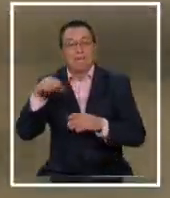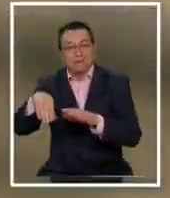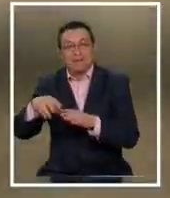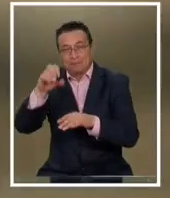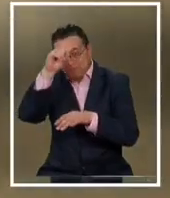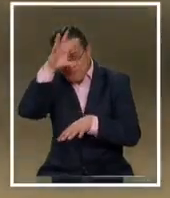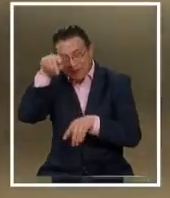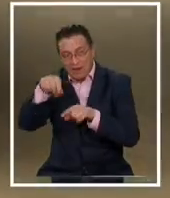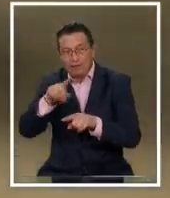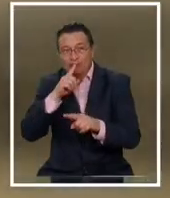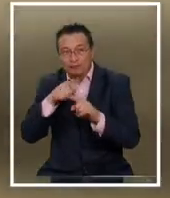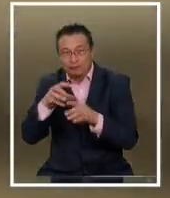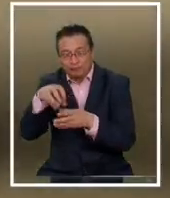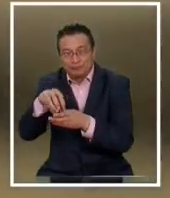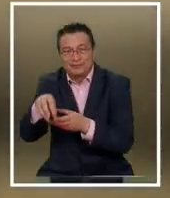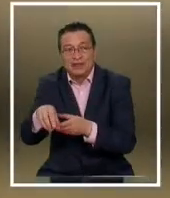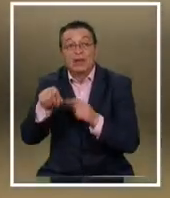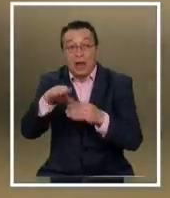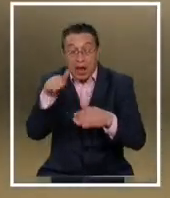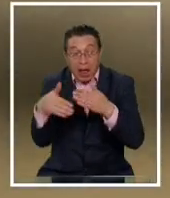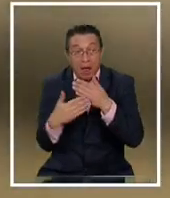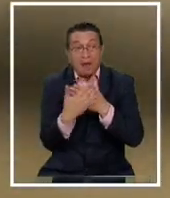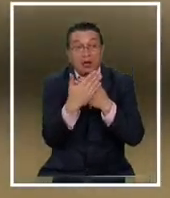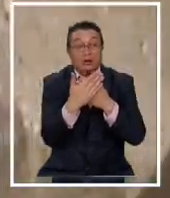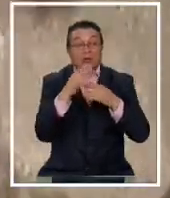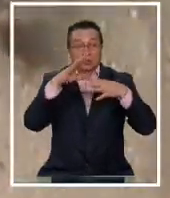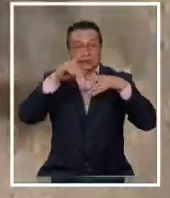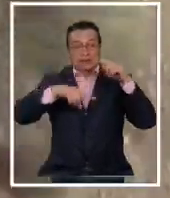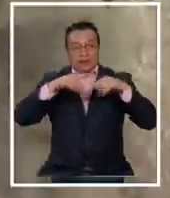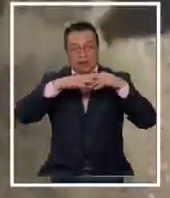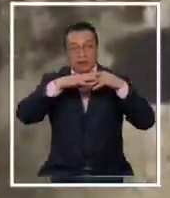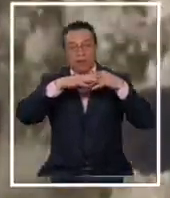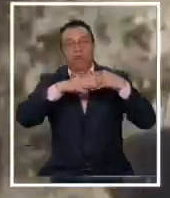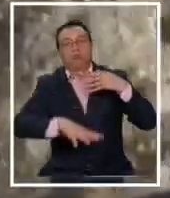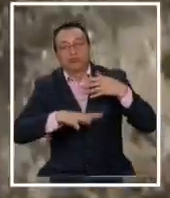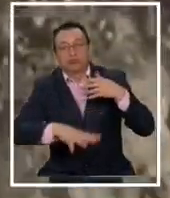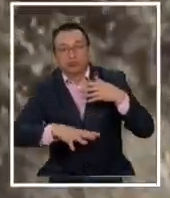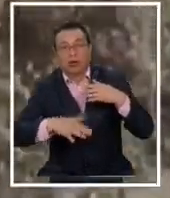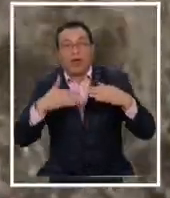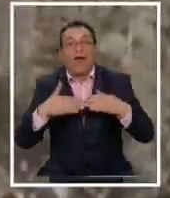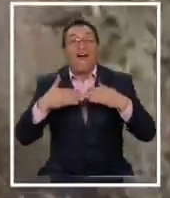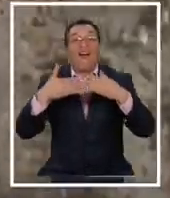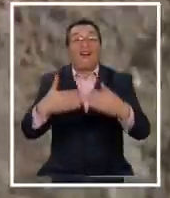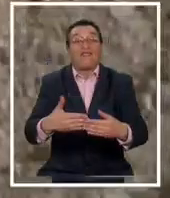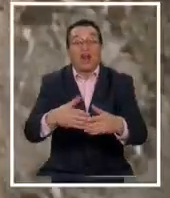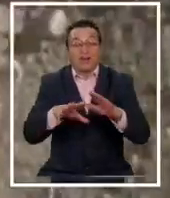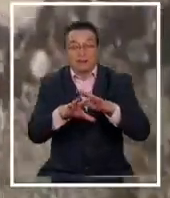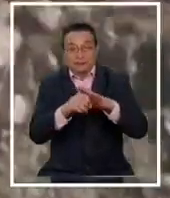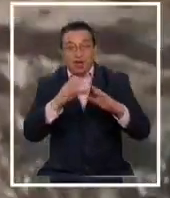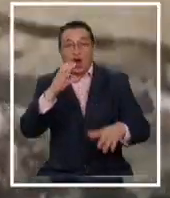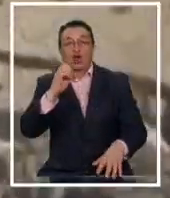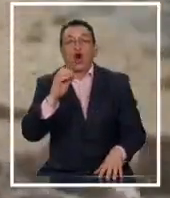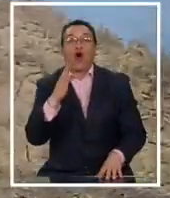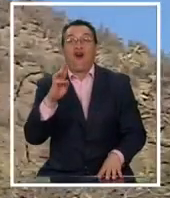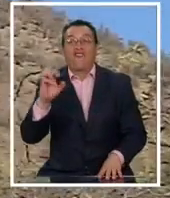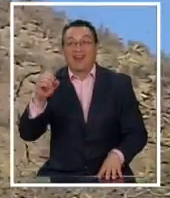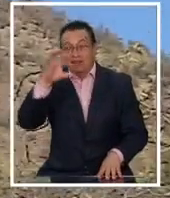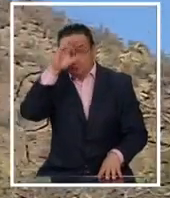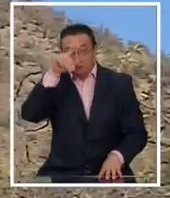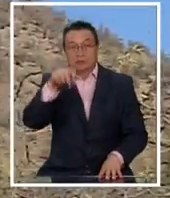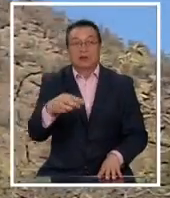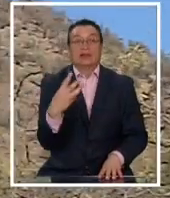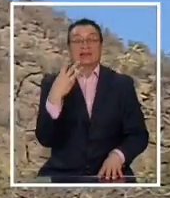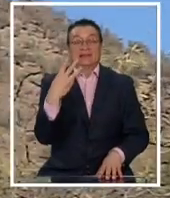sector Panulcillo. En la madrugada, un desprendimiento de tierra en el exterior del recinto donde se extraía cobre sepultó